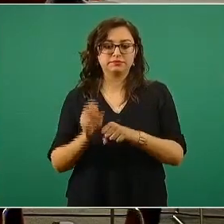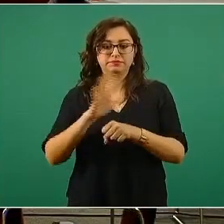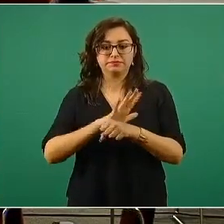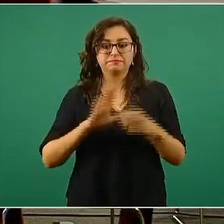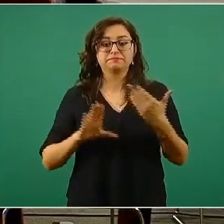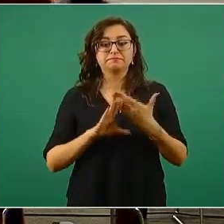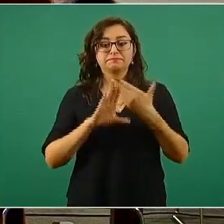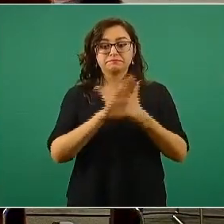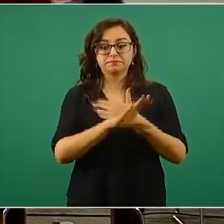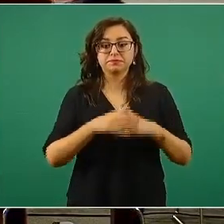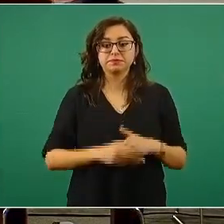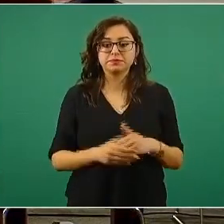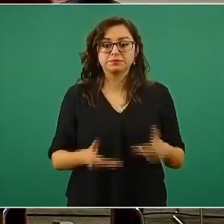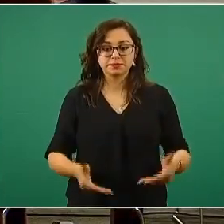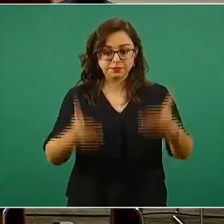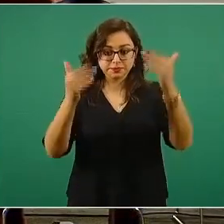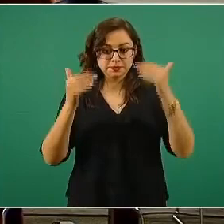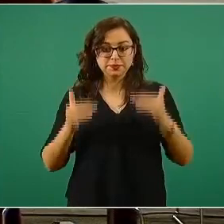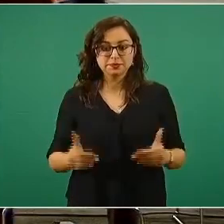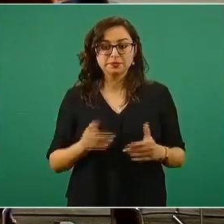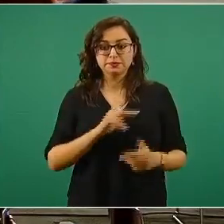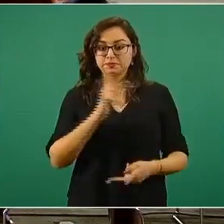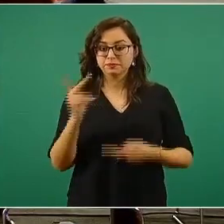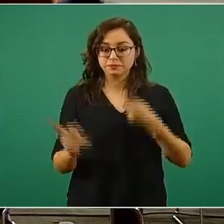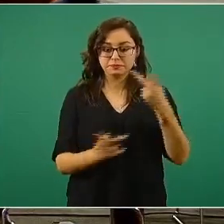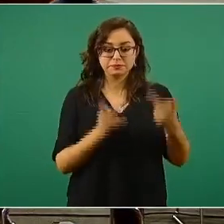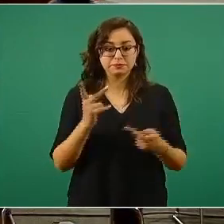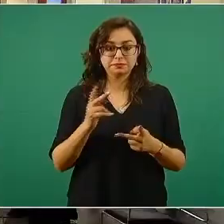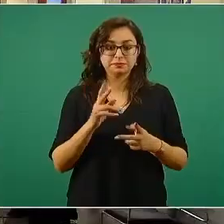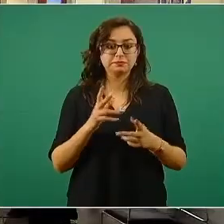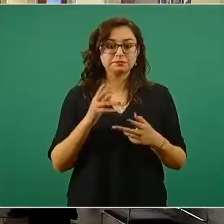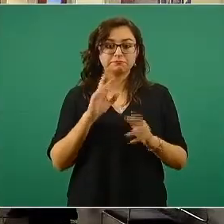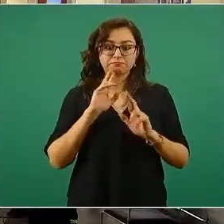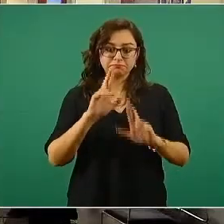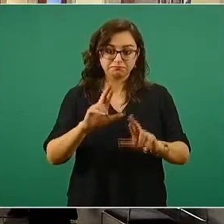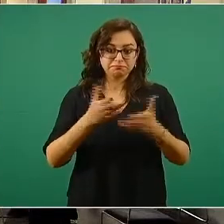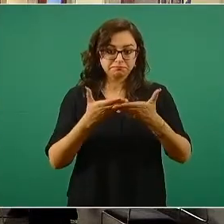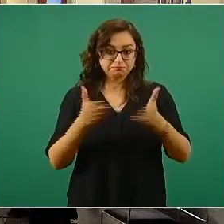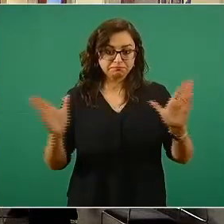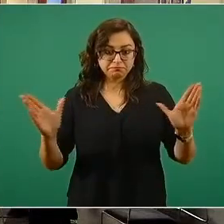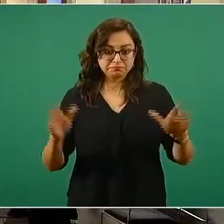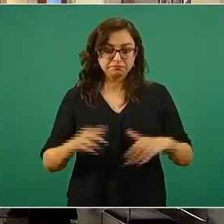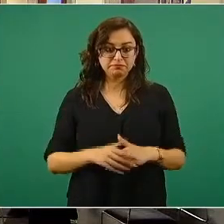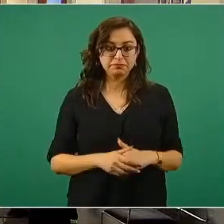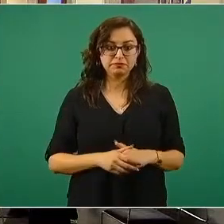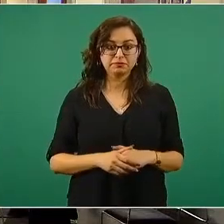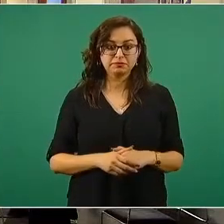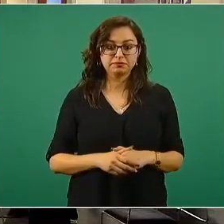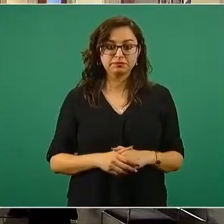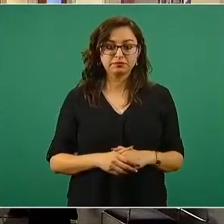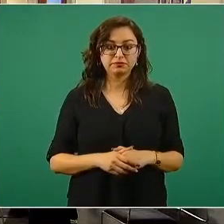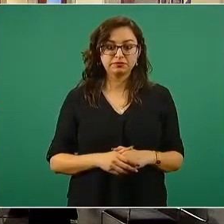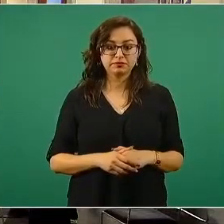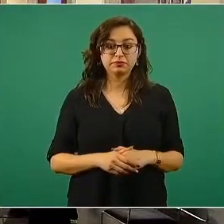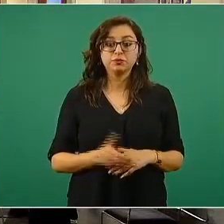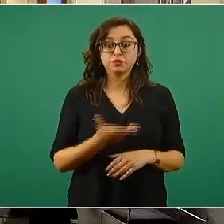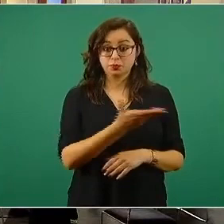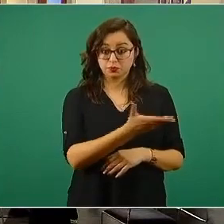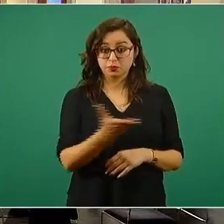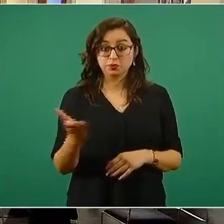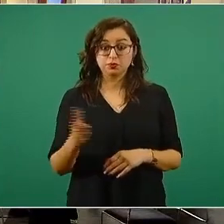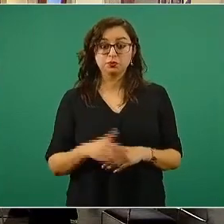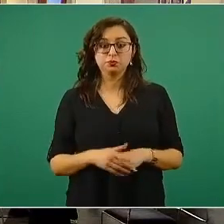Entonces, bueno, vamos a empezar con preguntas y respuestas por parte de los medios.